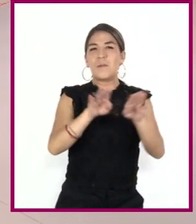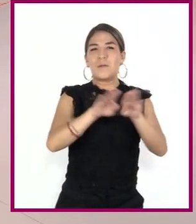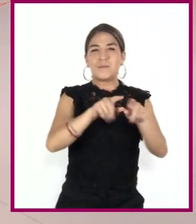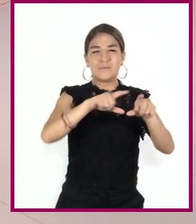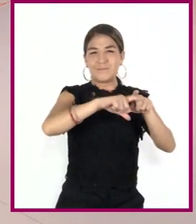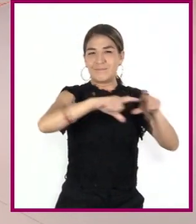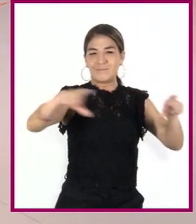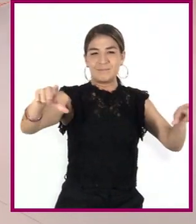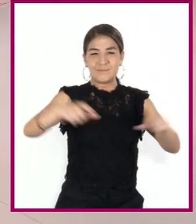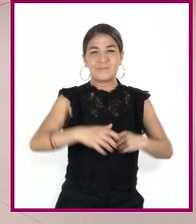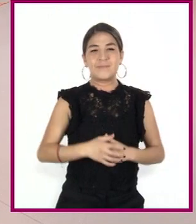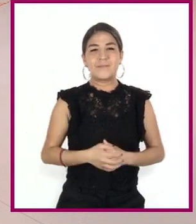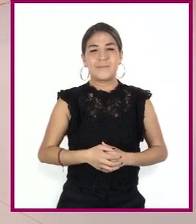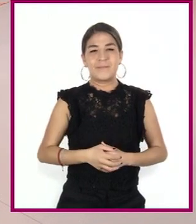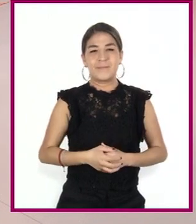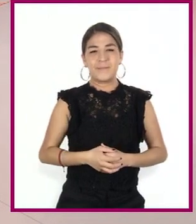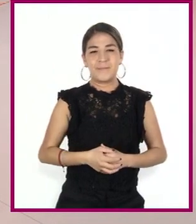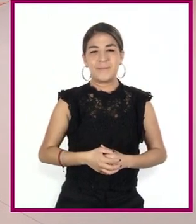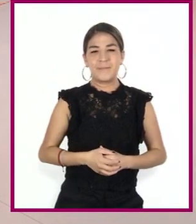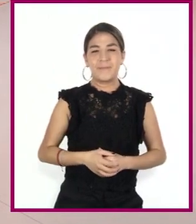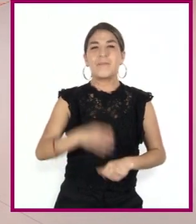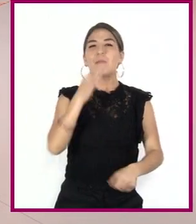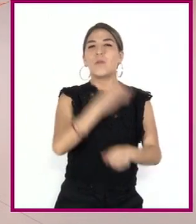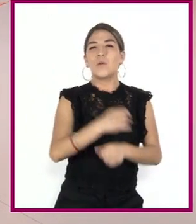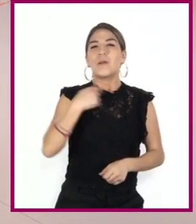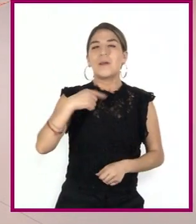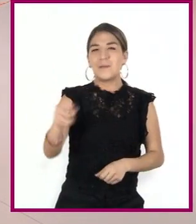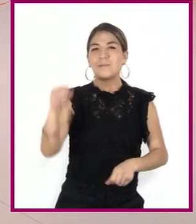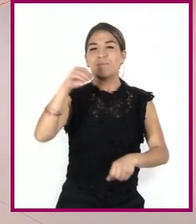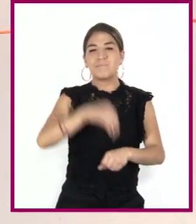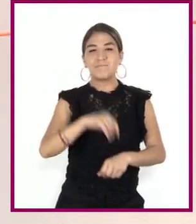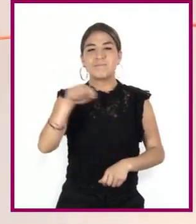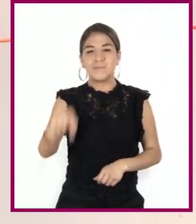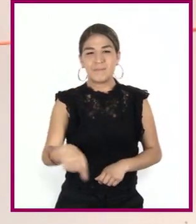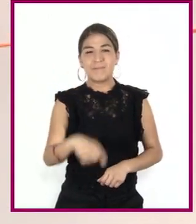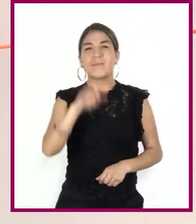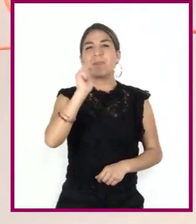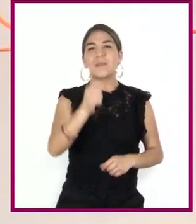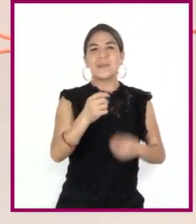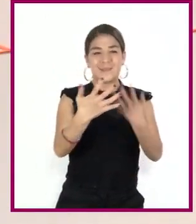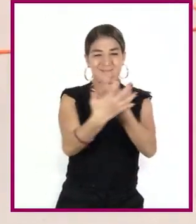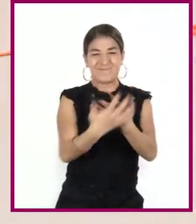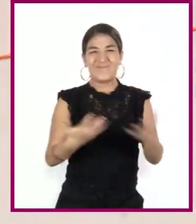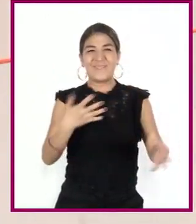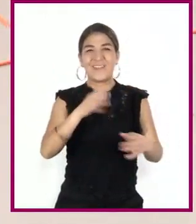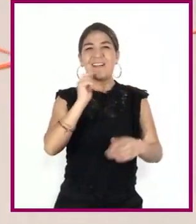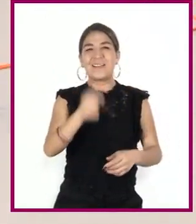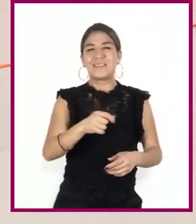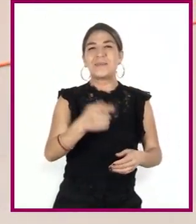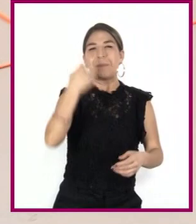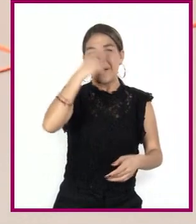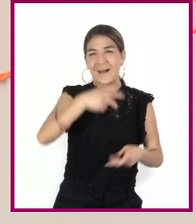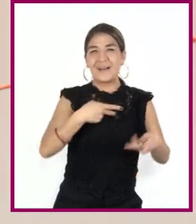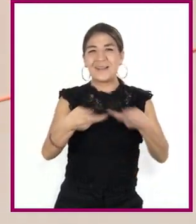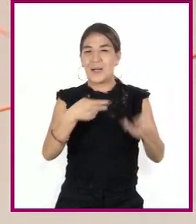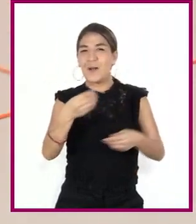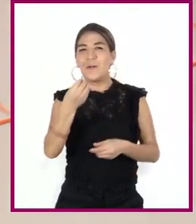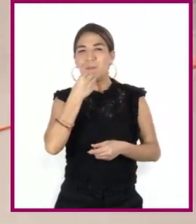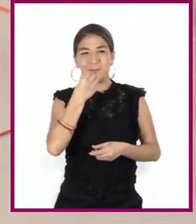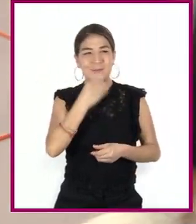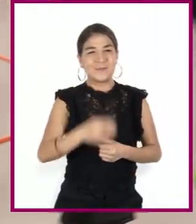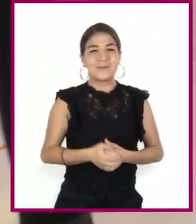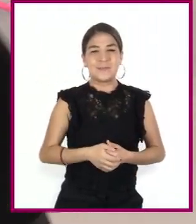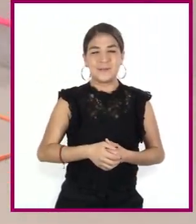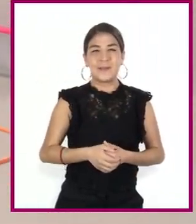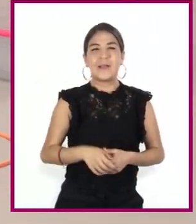Por favor. Porque yo voy a colocar dos coladores de cocina y